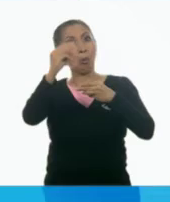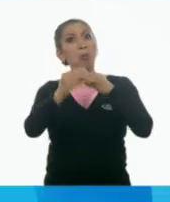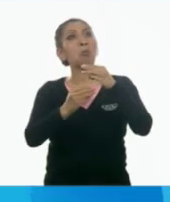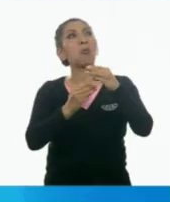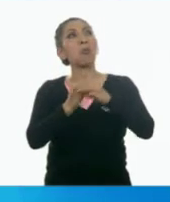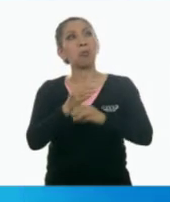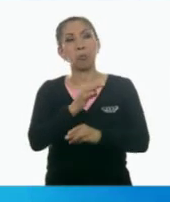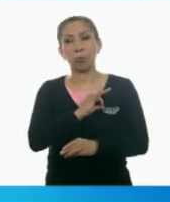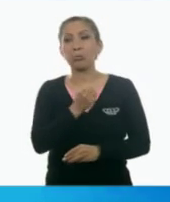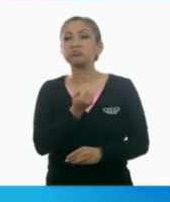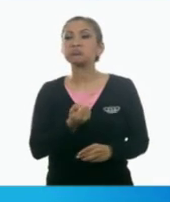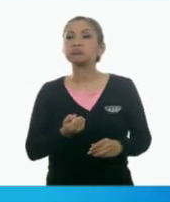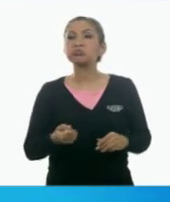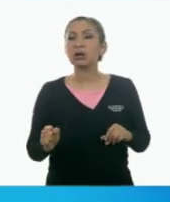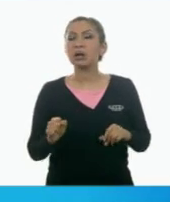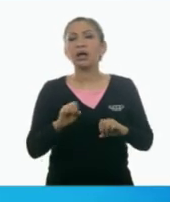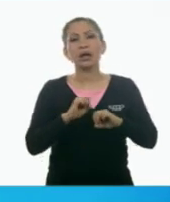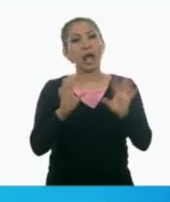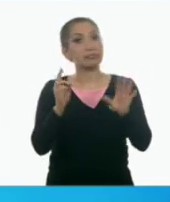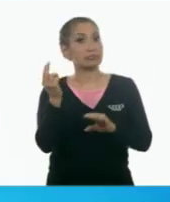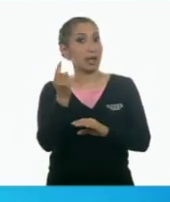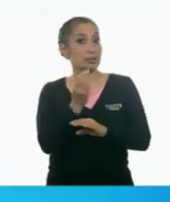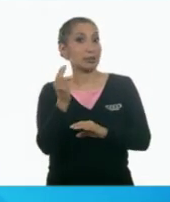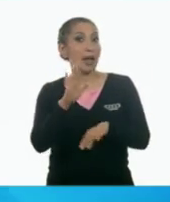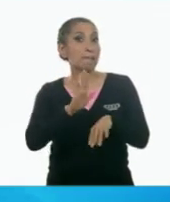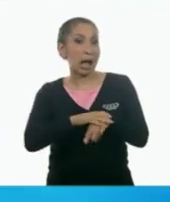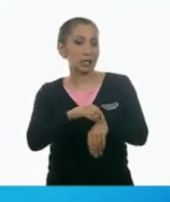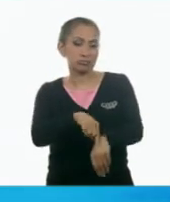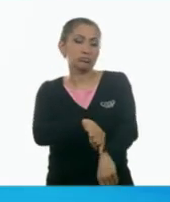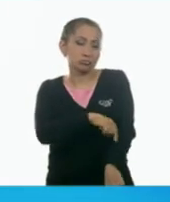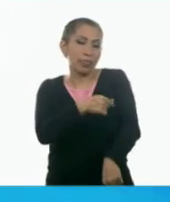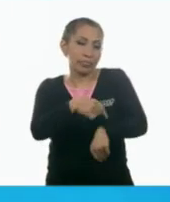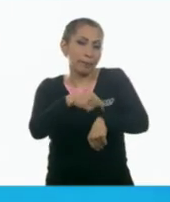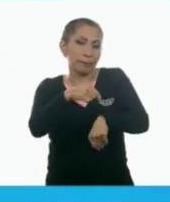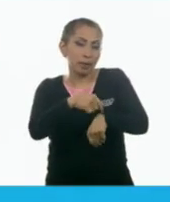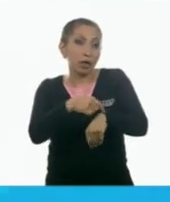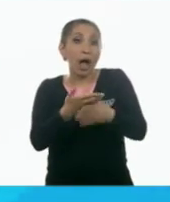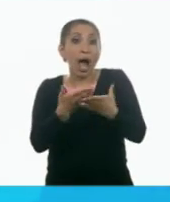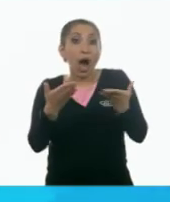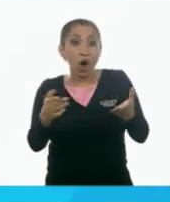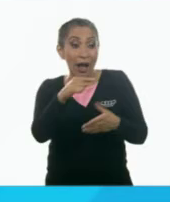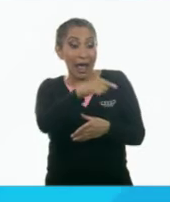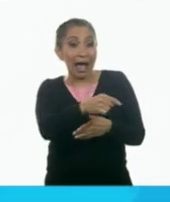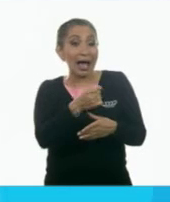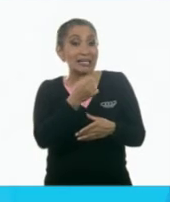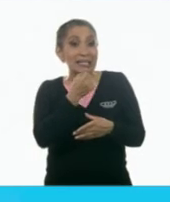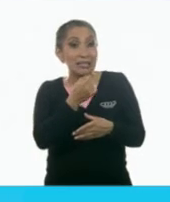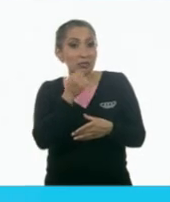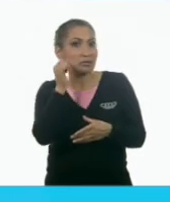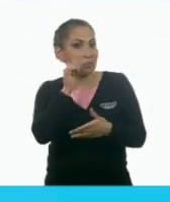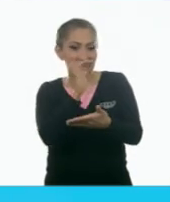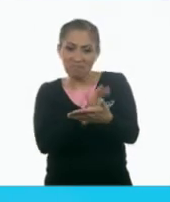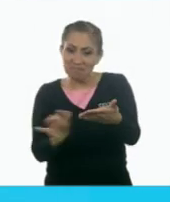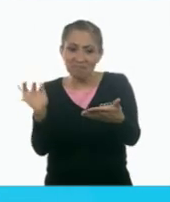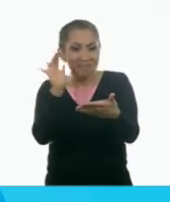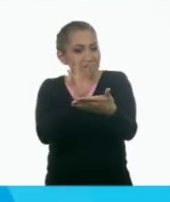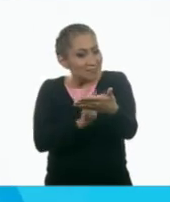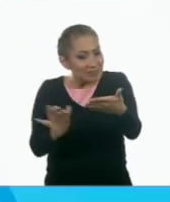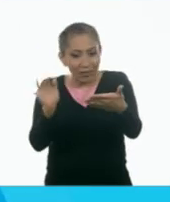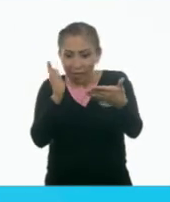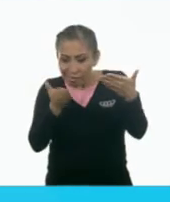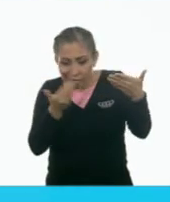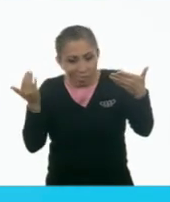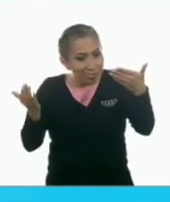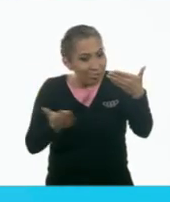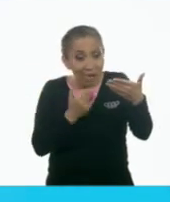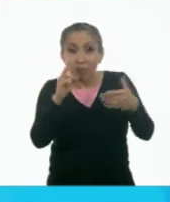mundo. Aunque claro, necesitaría un poco más de tiempo. Ahora Enrique siempre está leyendo. Aunque